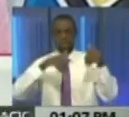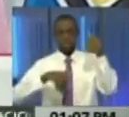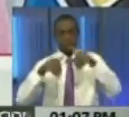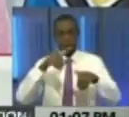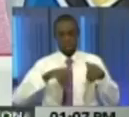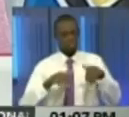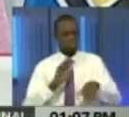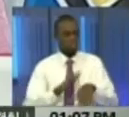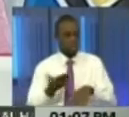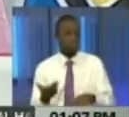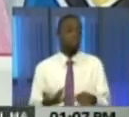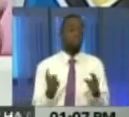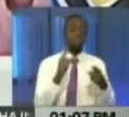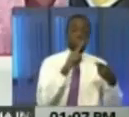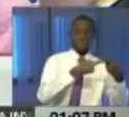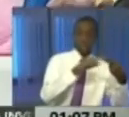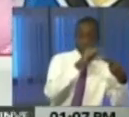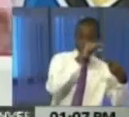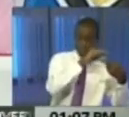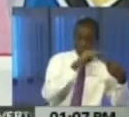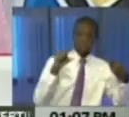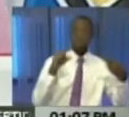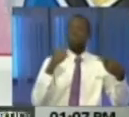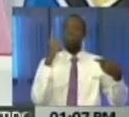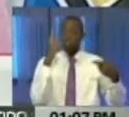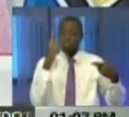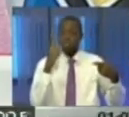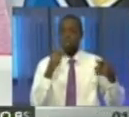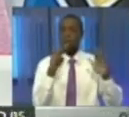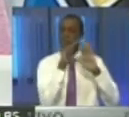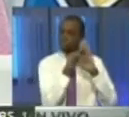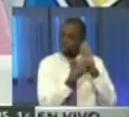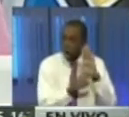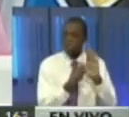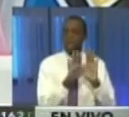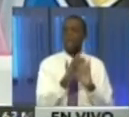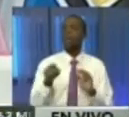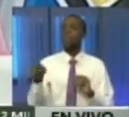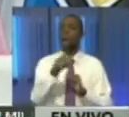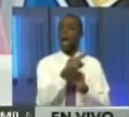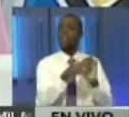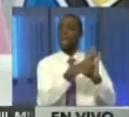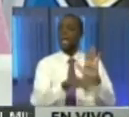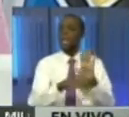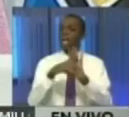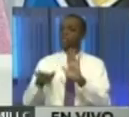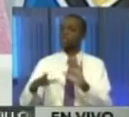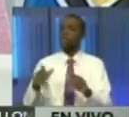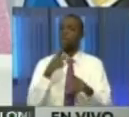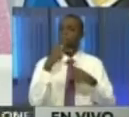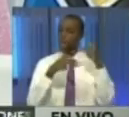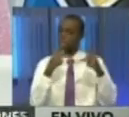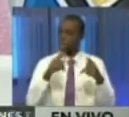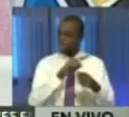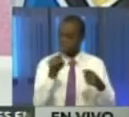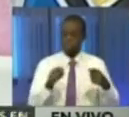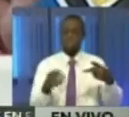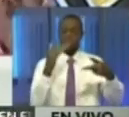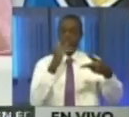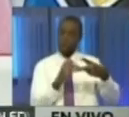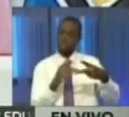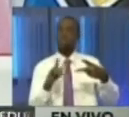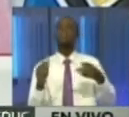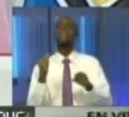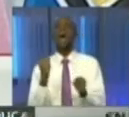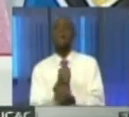las normas que regulan su organización y garantizan los derechos políticos y por otro lado el trabajo técnico y logístico